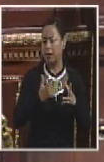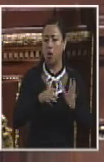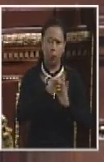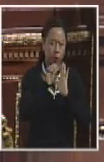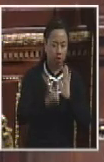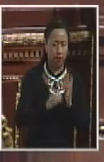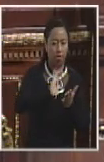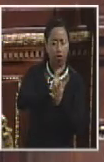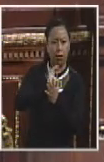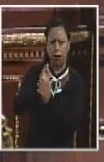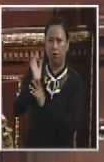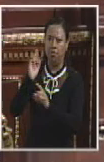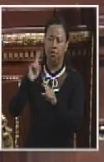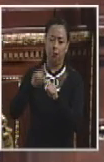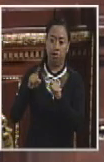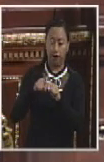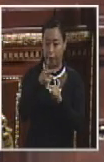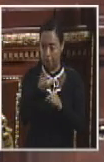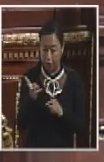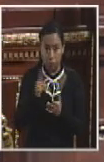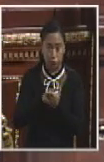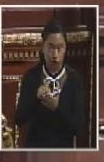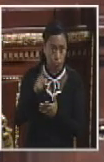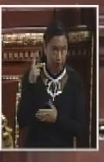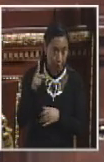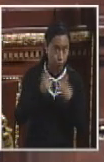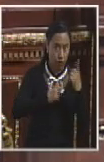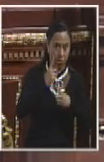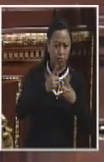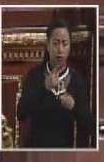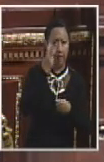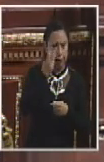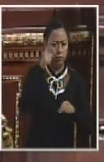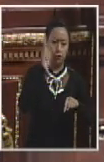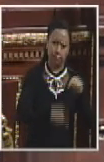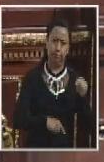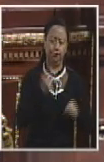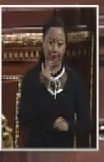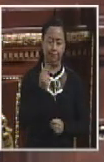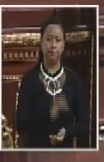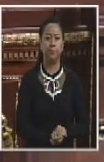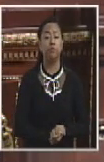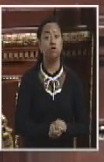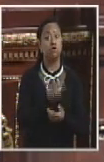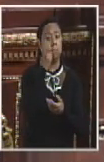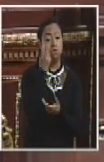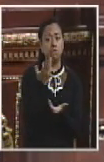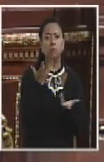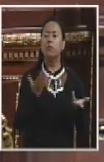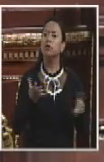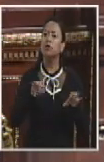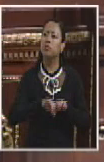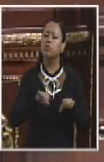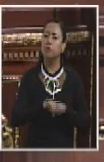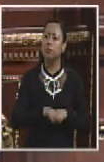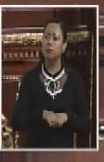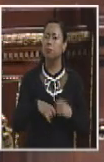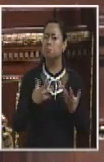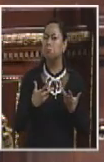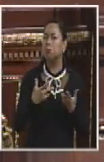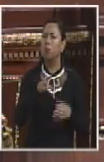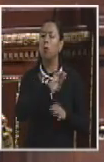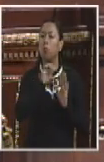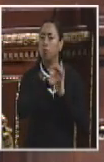cualquier tipo de discriminación respecto a su derecho al deporte. aspecto que ciertamente no se contempla de la mejor